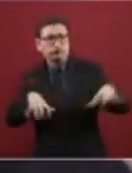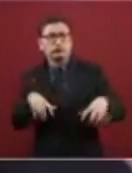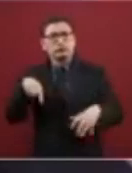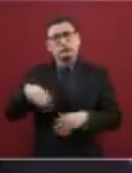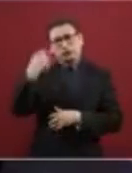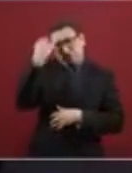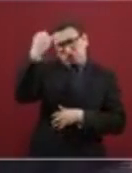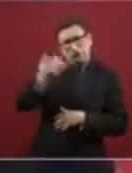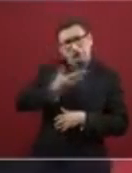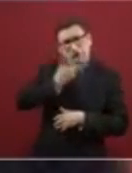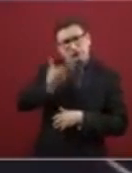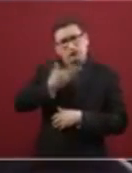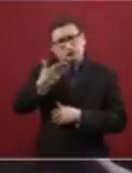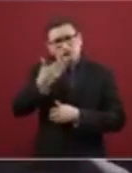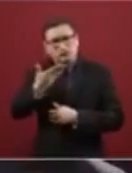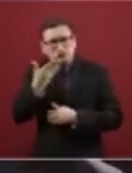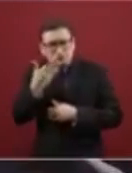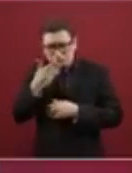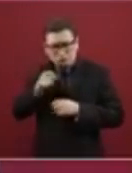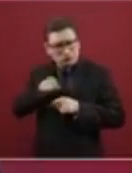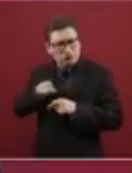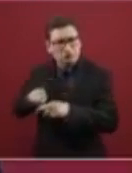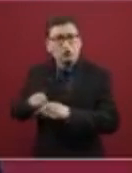conservador y el pensamiento liberal.